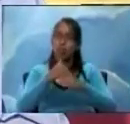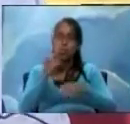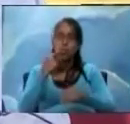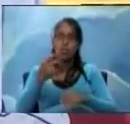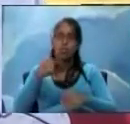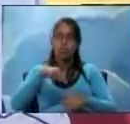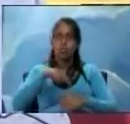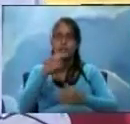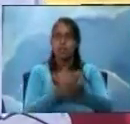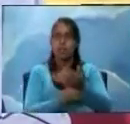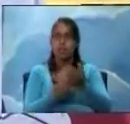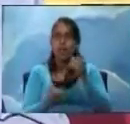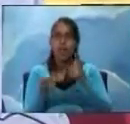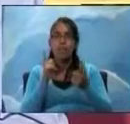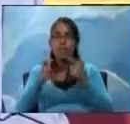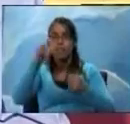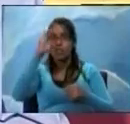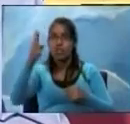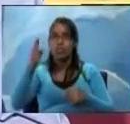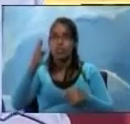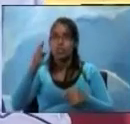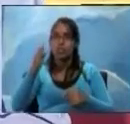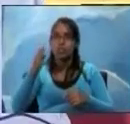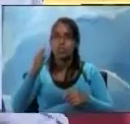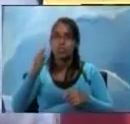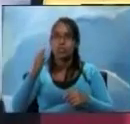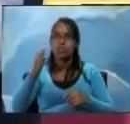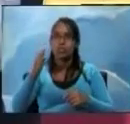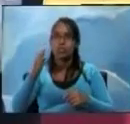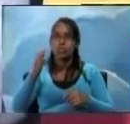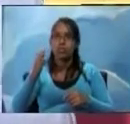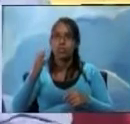hermano Ángel, a veces Dios, nosotros